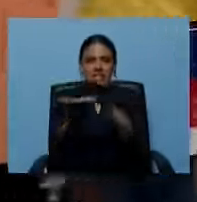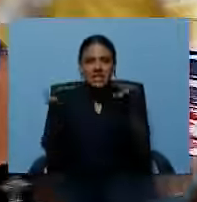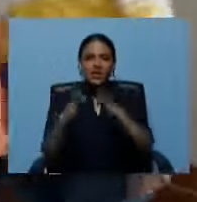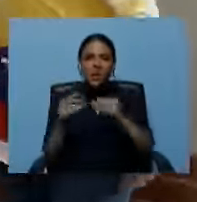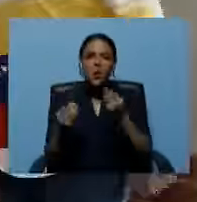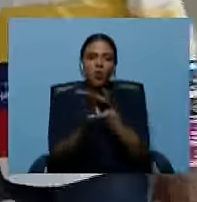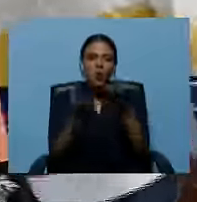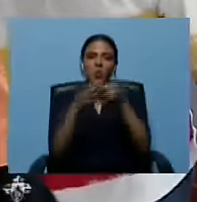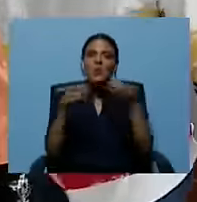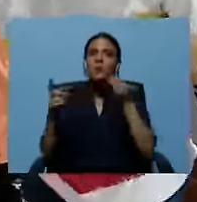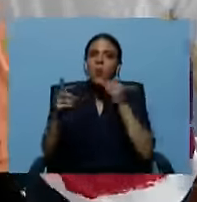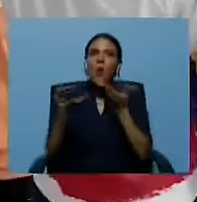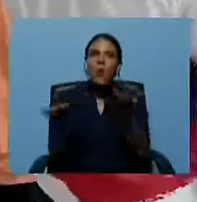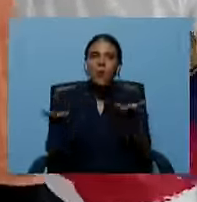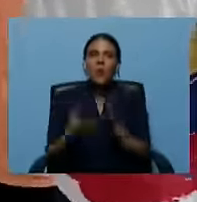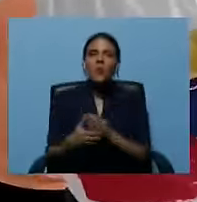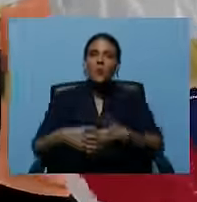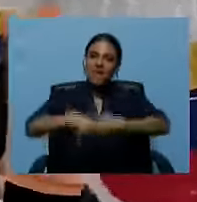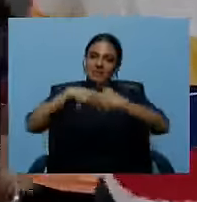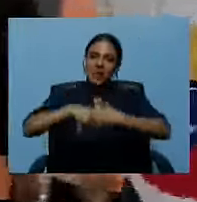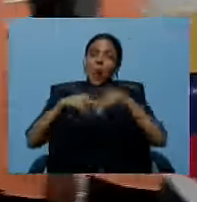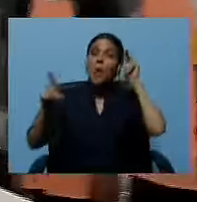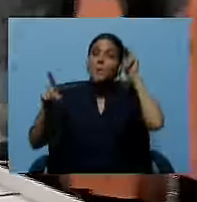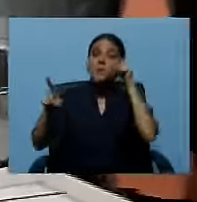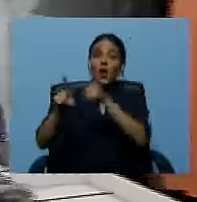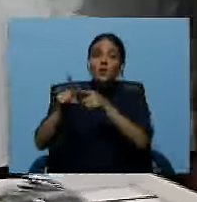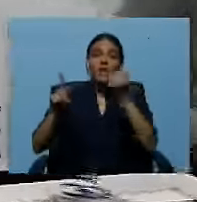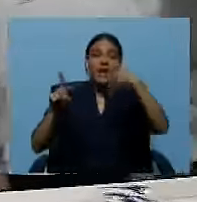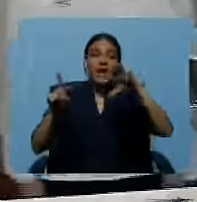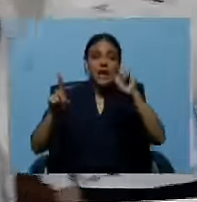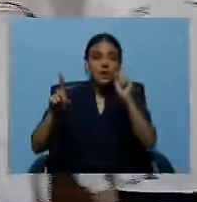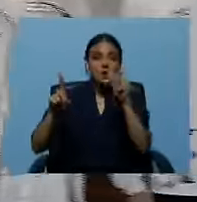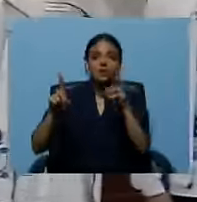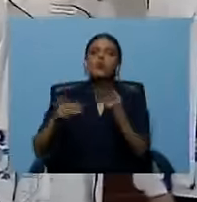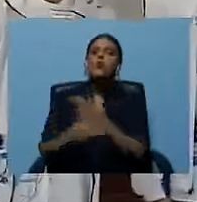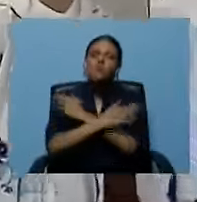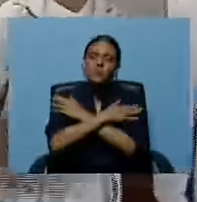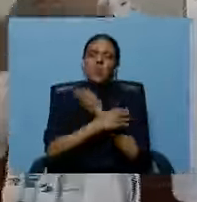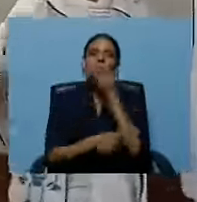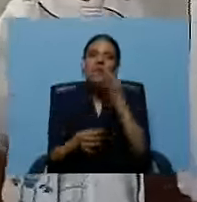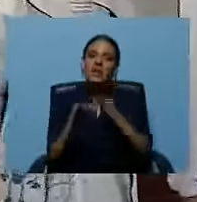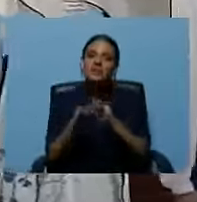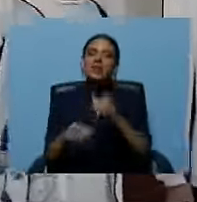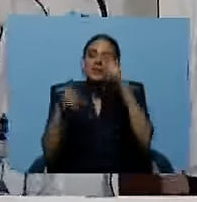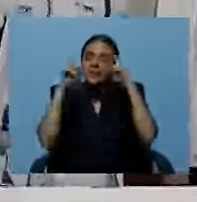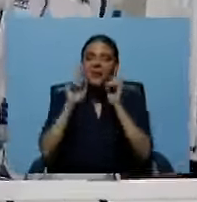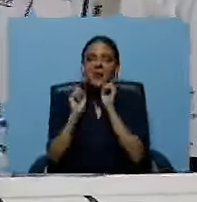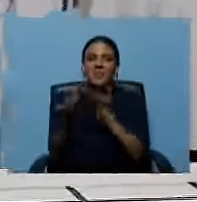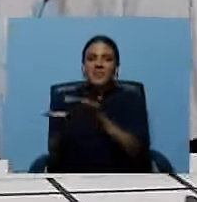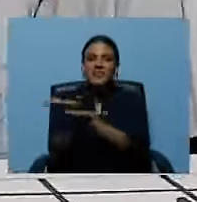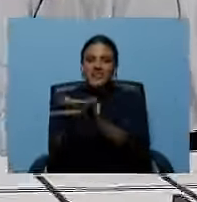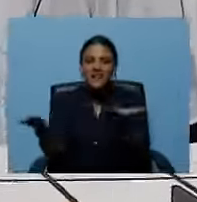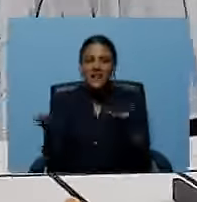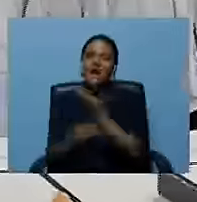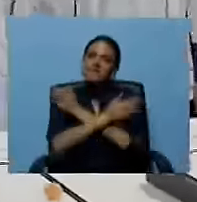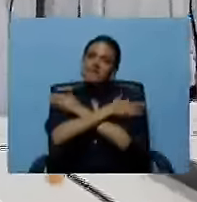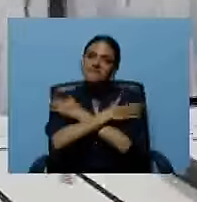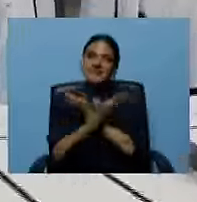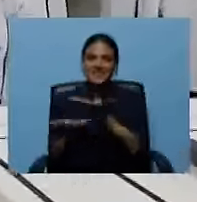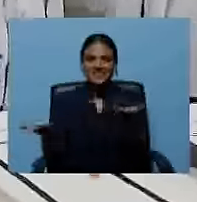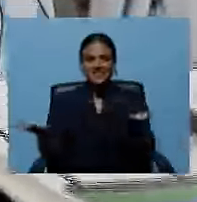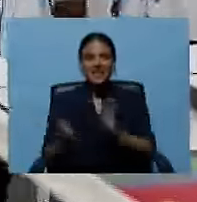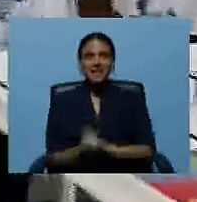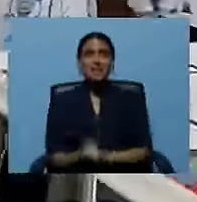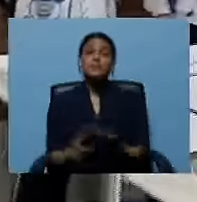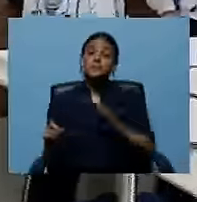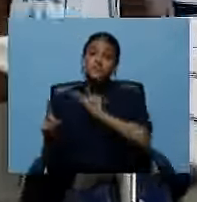aquí tenemos a Jesús Silva, el profesor. ¿Cómo? ¿Ah? Sí. Suerte, pues. Que Dios los bendiga. Los felicito. Presidente, hoy